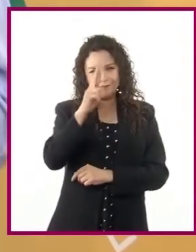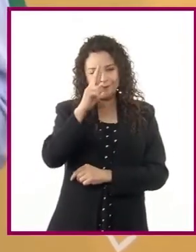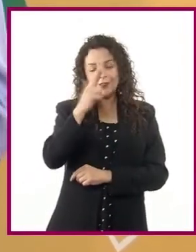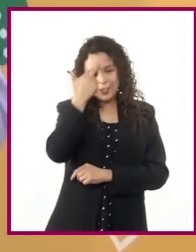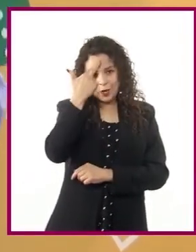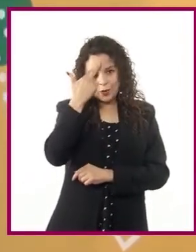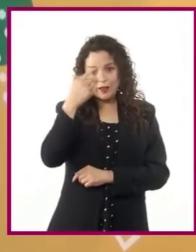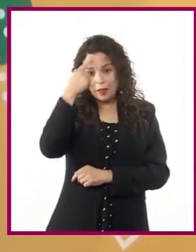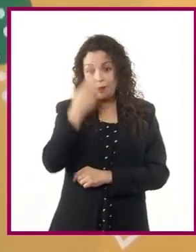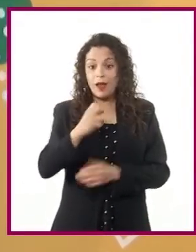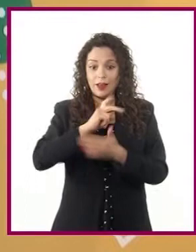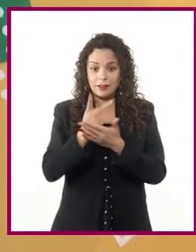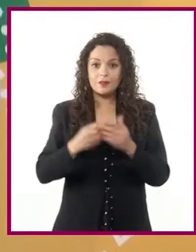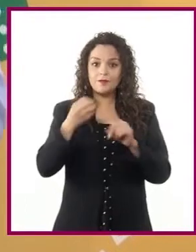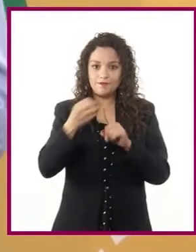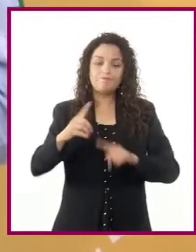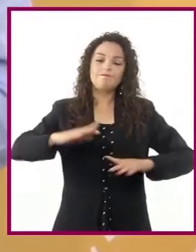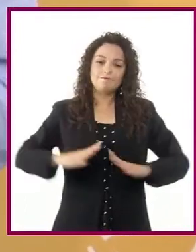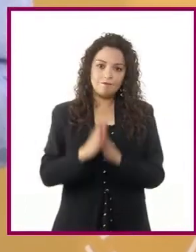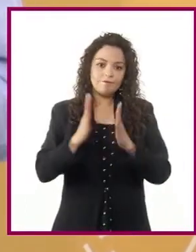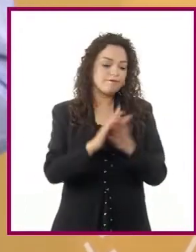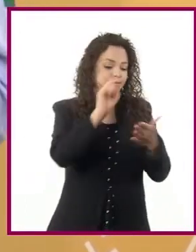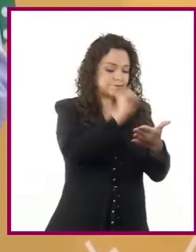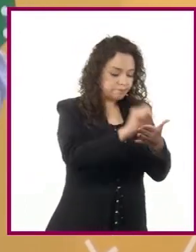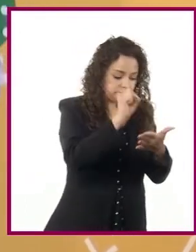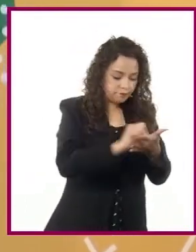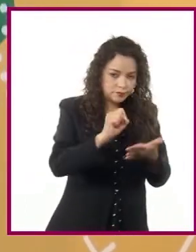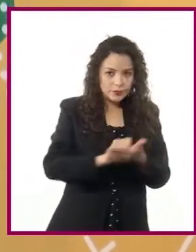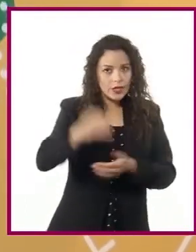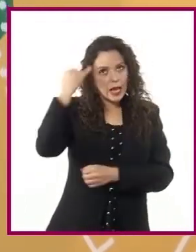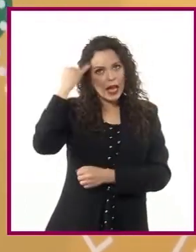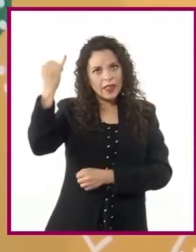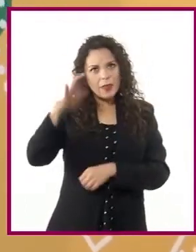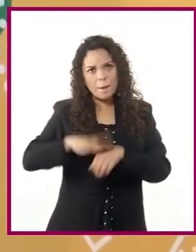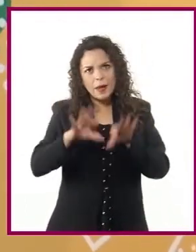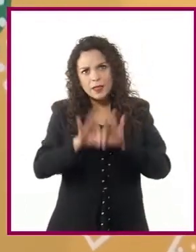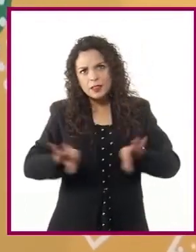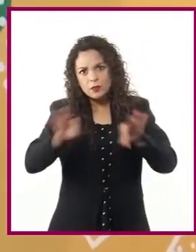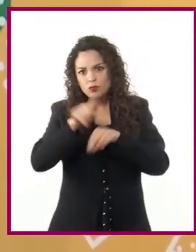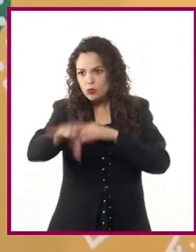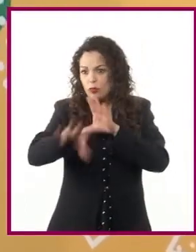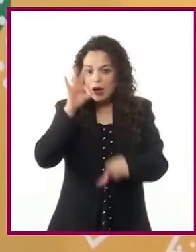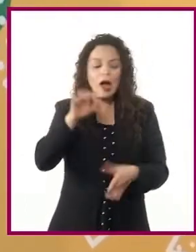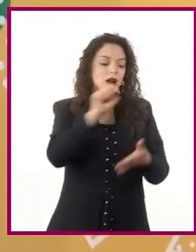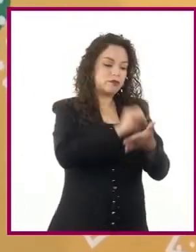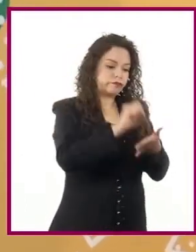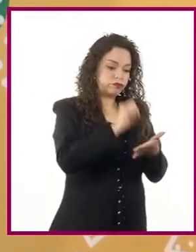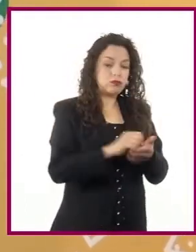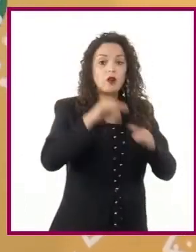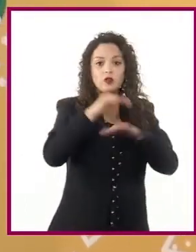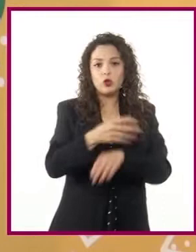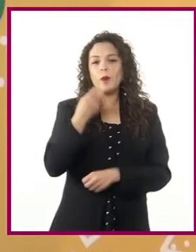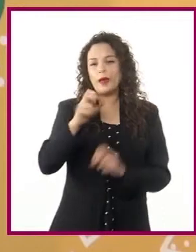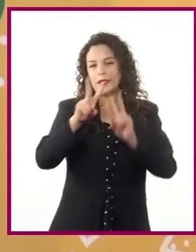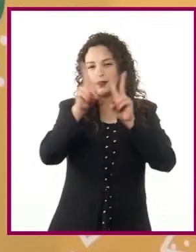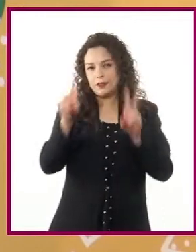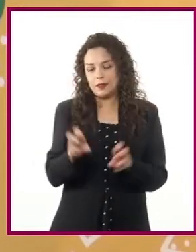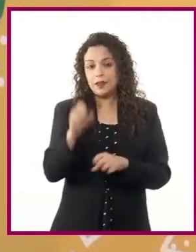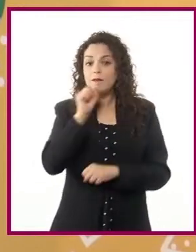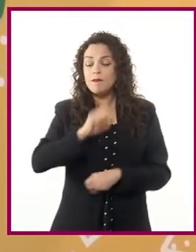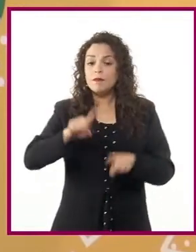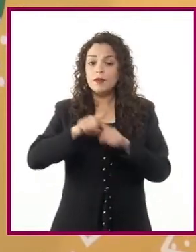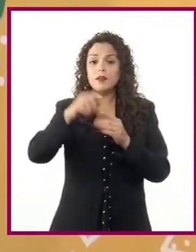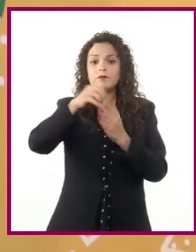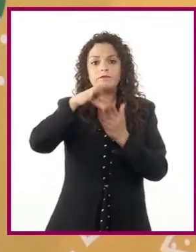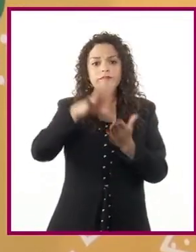sesión, lo que significa tomar nota de las ideas principales que se trata durante el tema, así como registrar